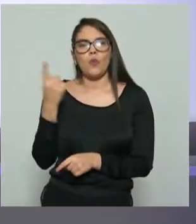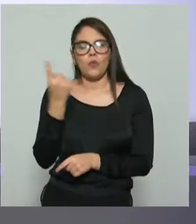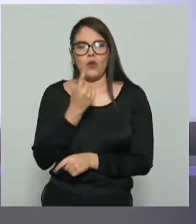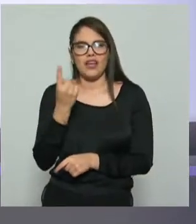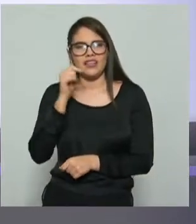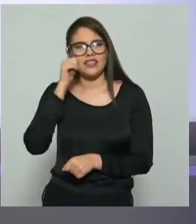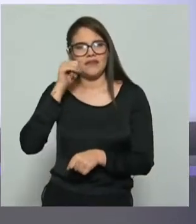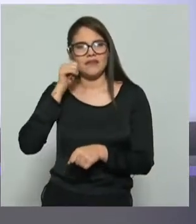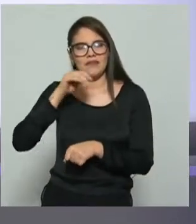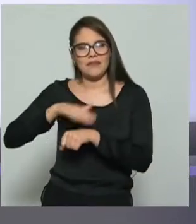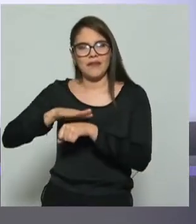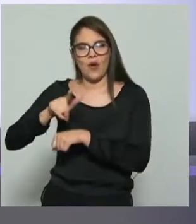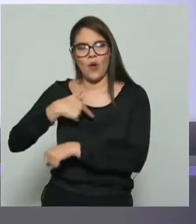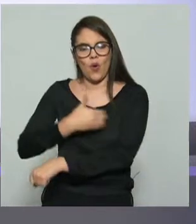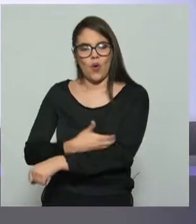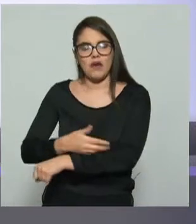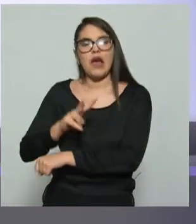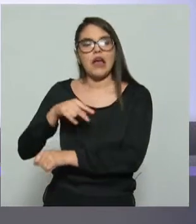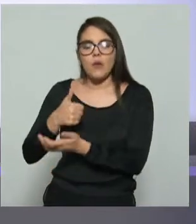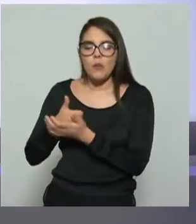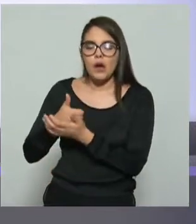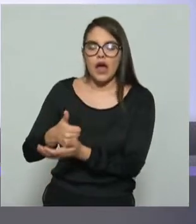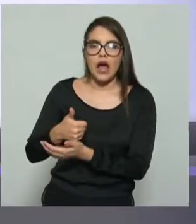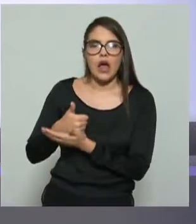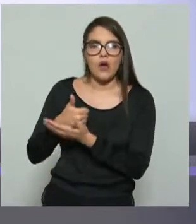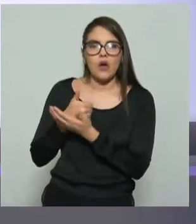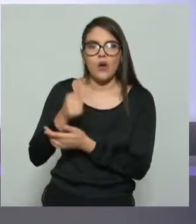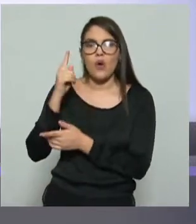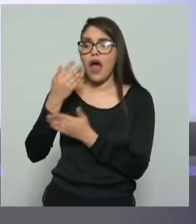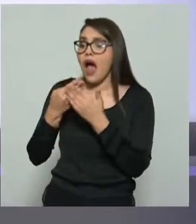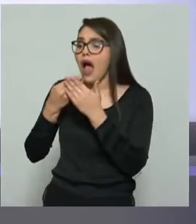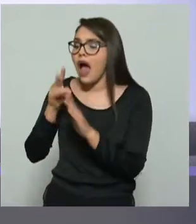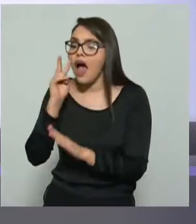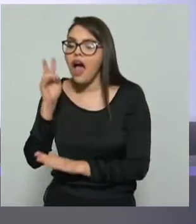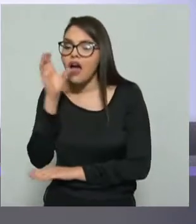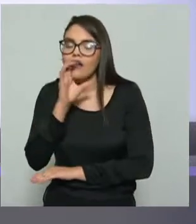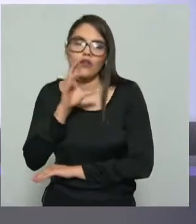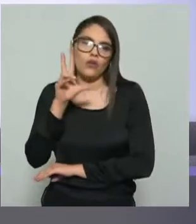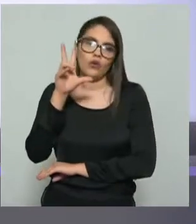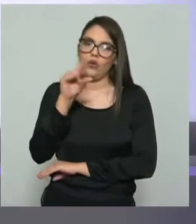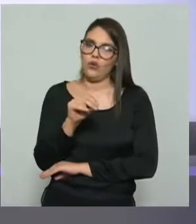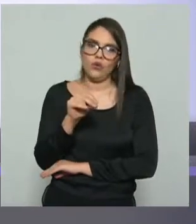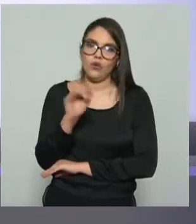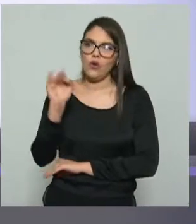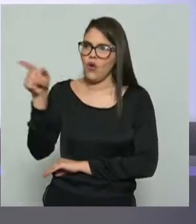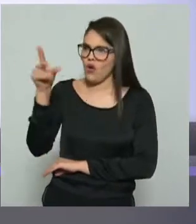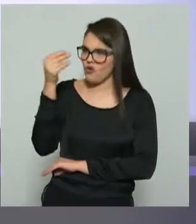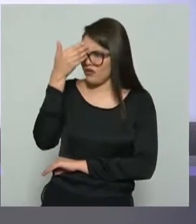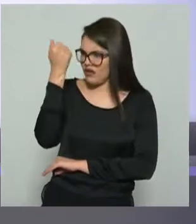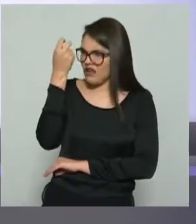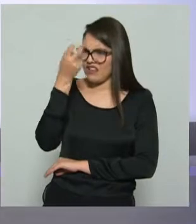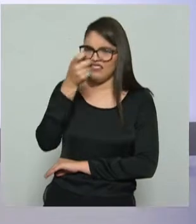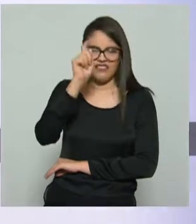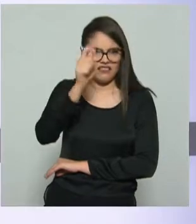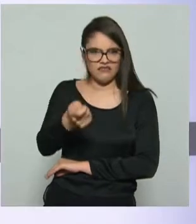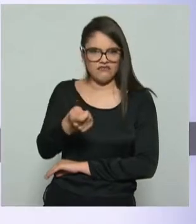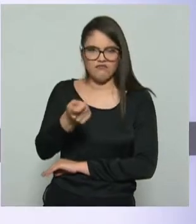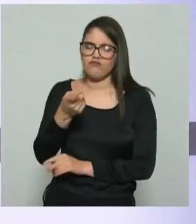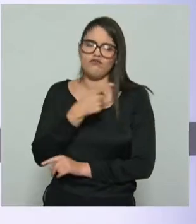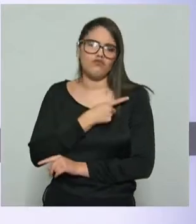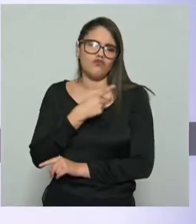con las compañeras que sabemos que van a actuar y que no van a abrir la plataforma, porque si no tenían conocimiento de esa plataforma, lo que hacen